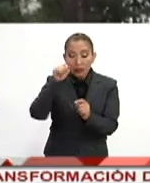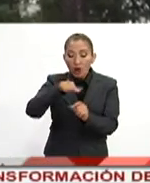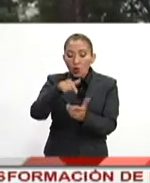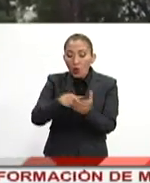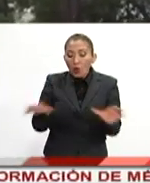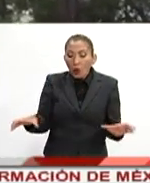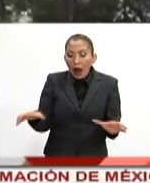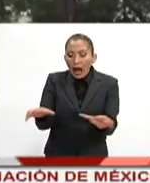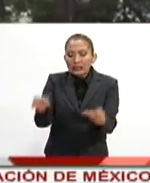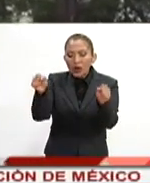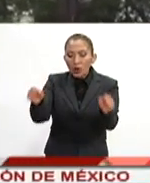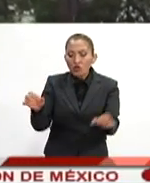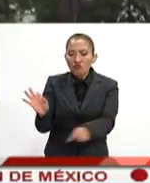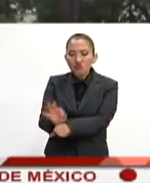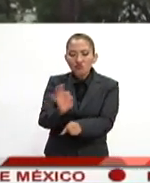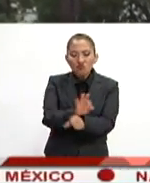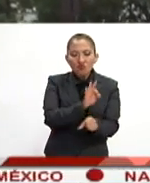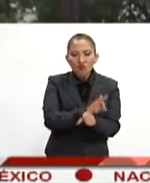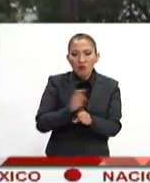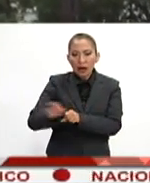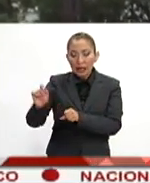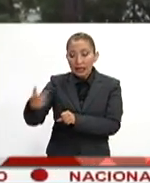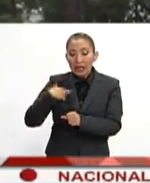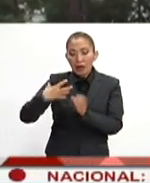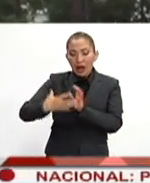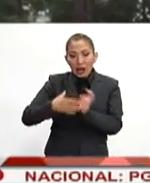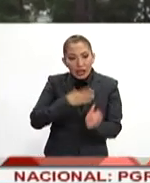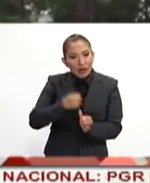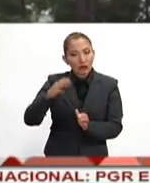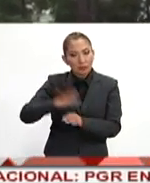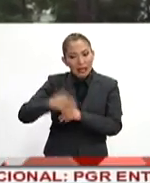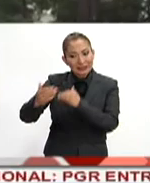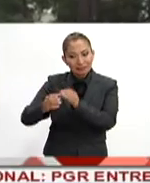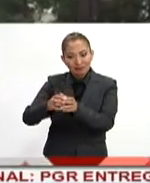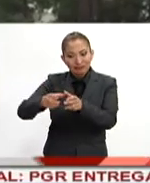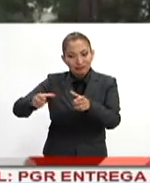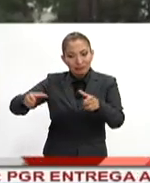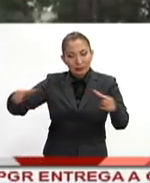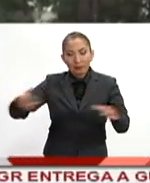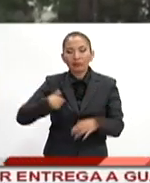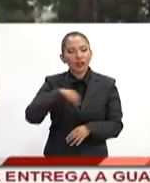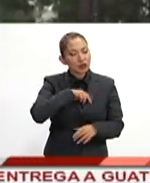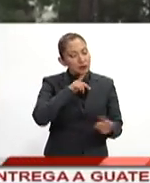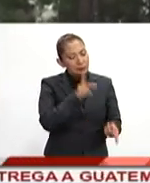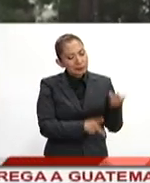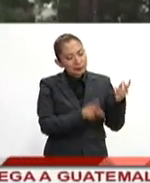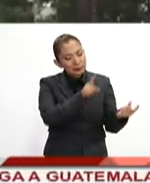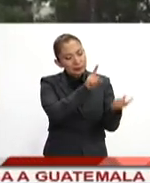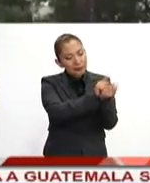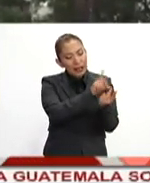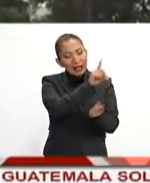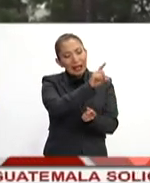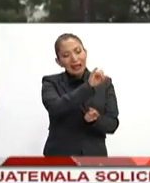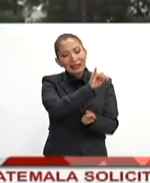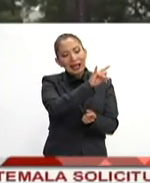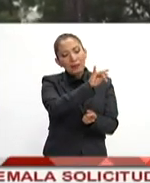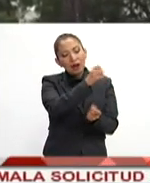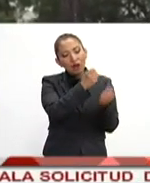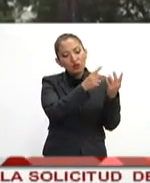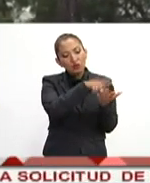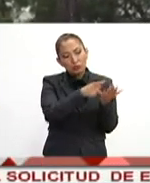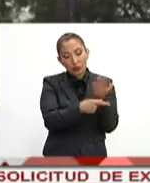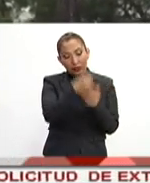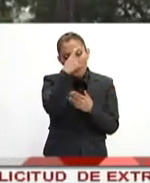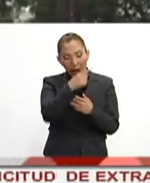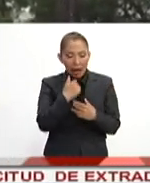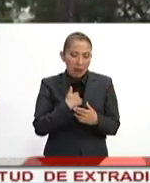hábitat completamente seguro y además ayudarlas a reproducir. También platicamos con el señor DiCaprio de ciertos proyectos que traemos